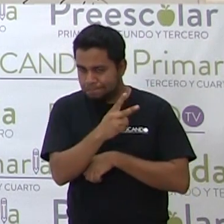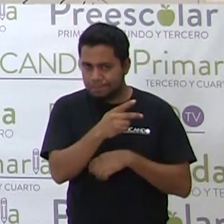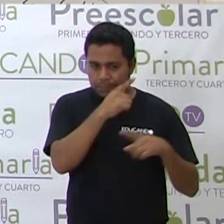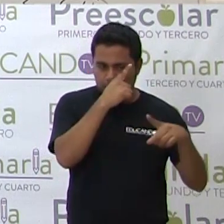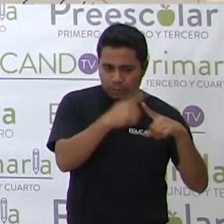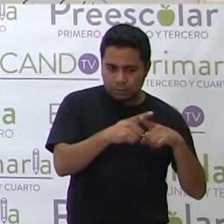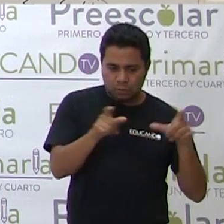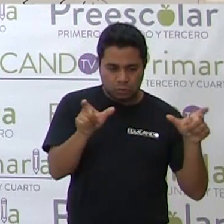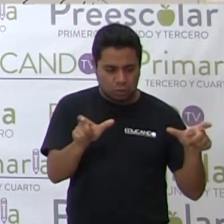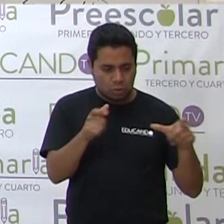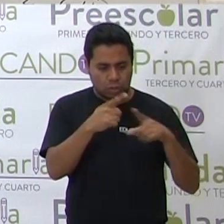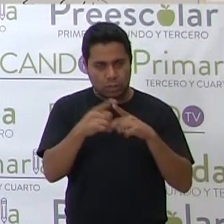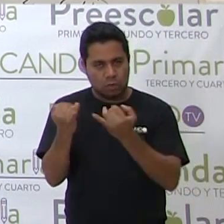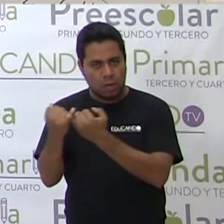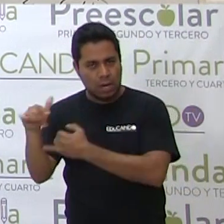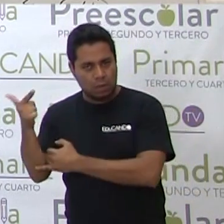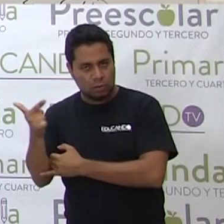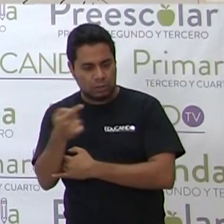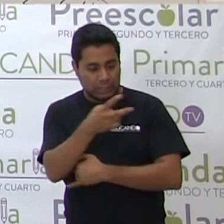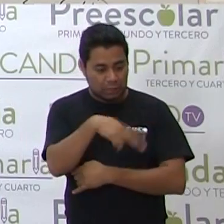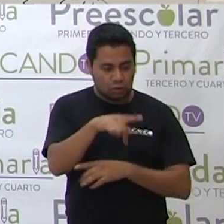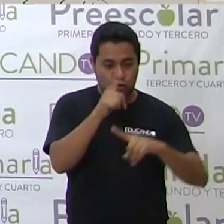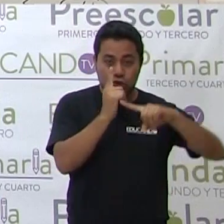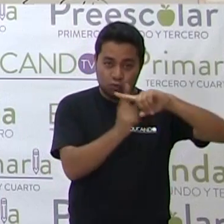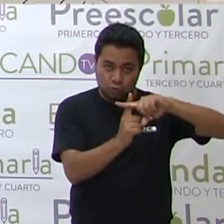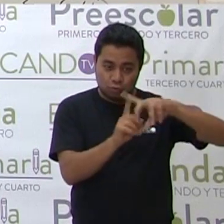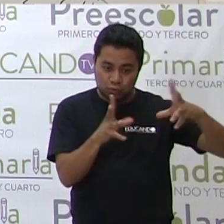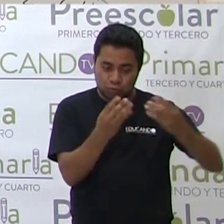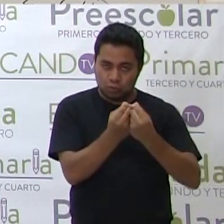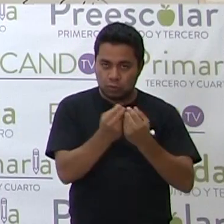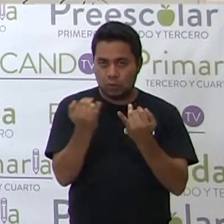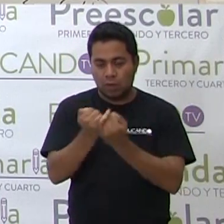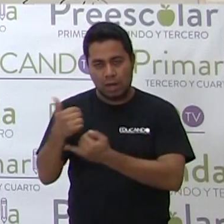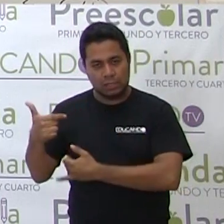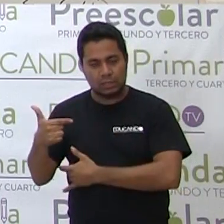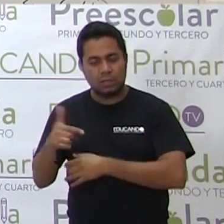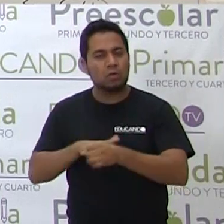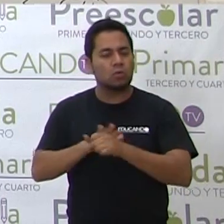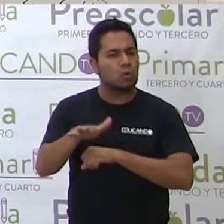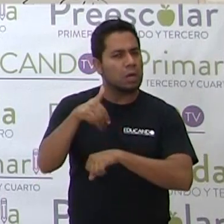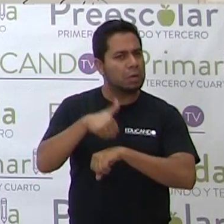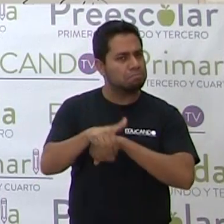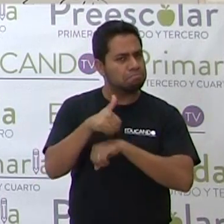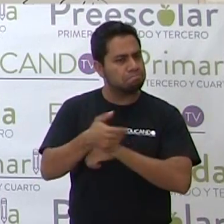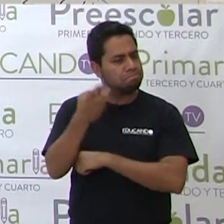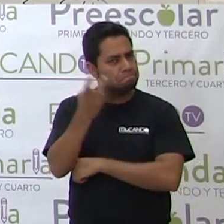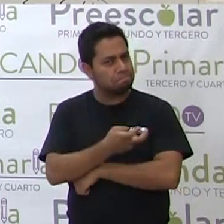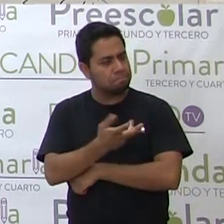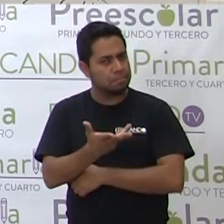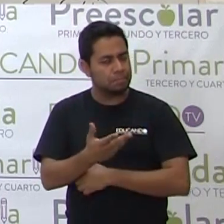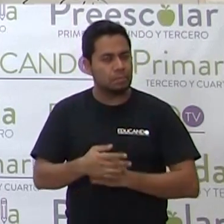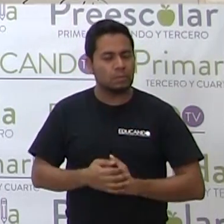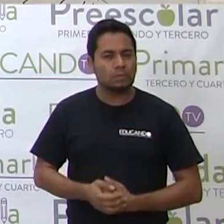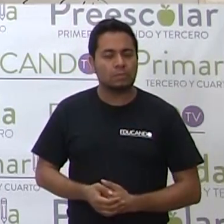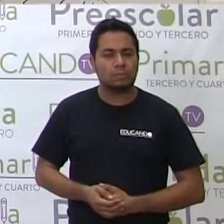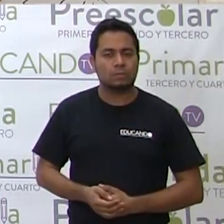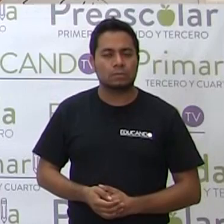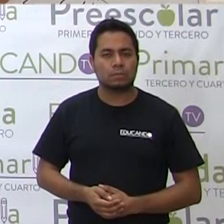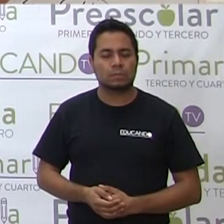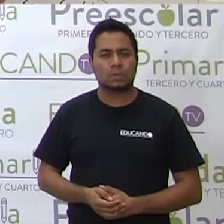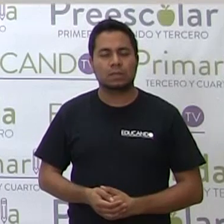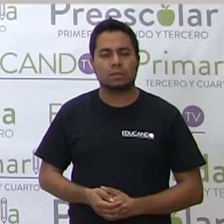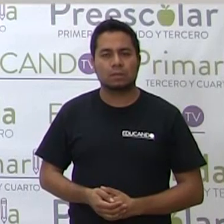den el número 12 y que sumados den el número 7 Cuáles son esos números vamos a